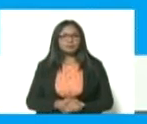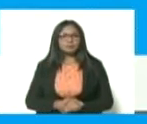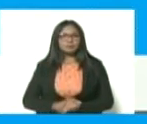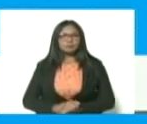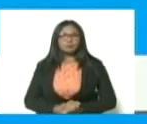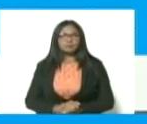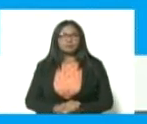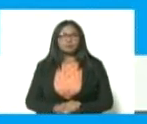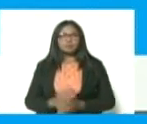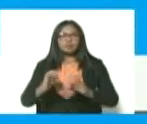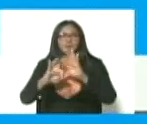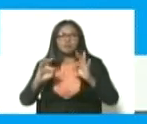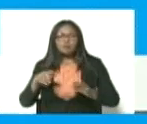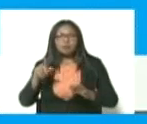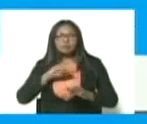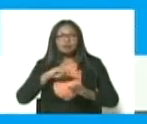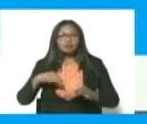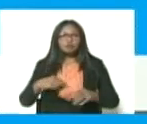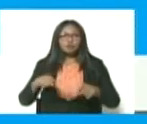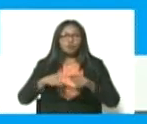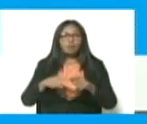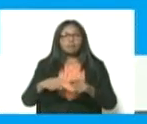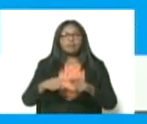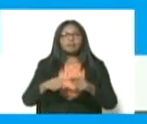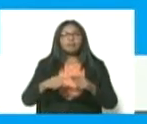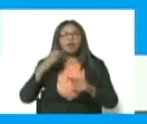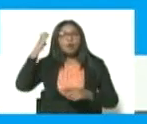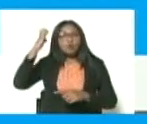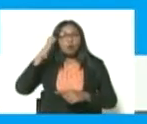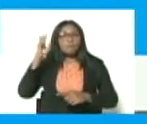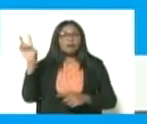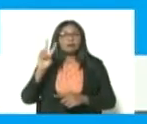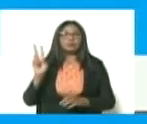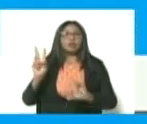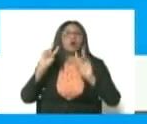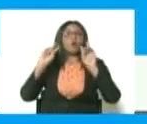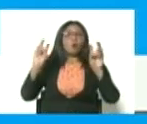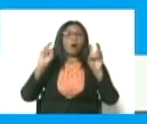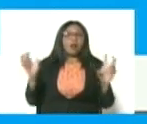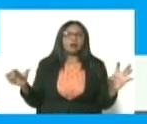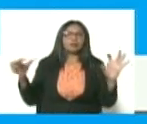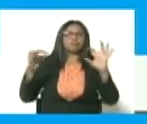partida para un nuevo comienzo entre Europa y Venezuela. Ojalá.